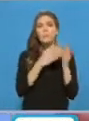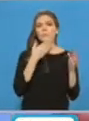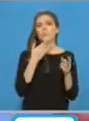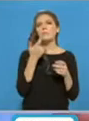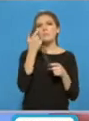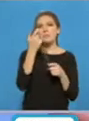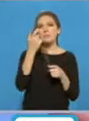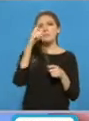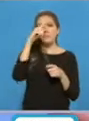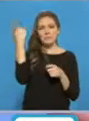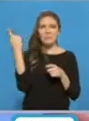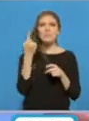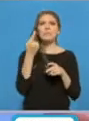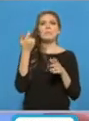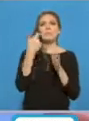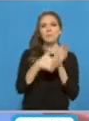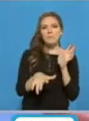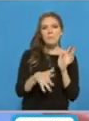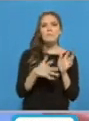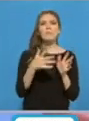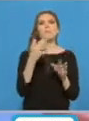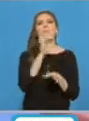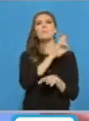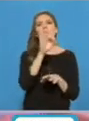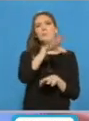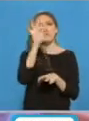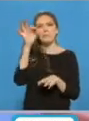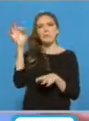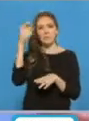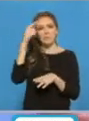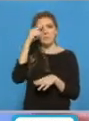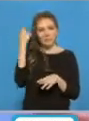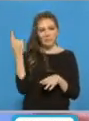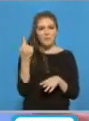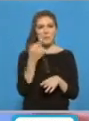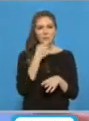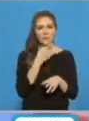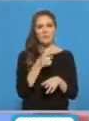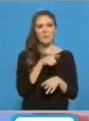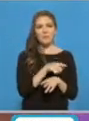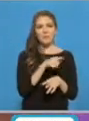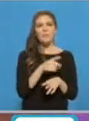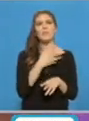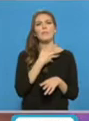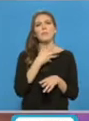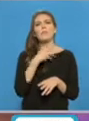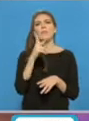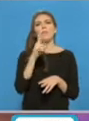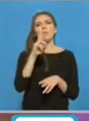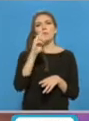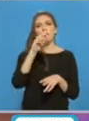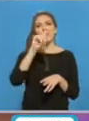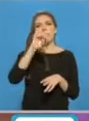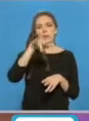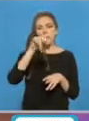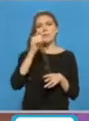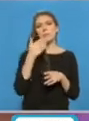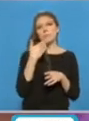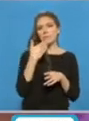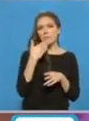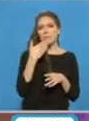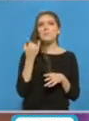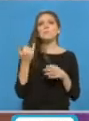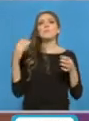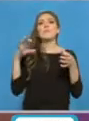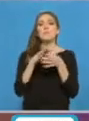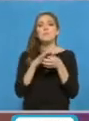se consigue fácilmente, Acceso. tiene fibra, su proteína no es tan buena, pero bueno, tiene una fuente de proteína y si la combinamos con un cereal, pues nos